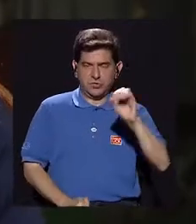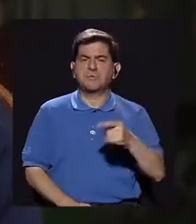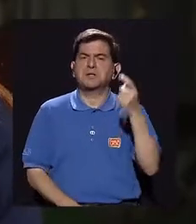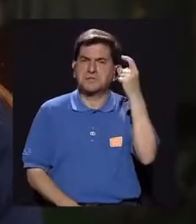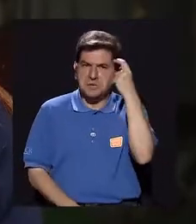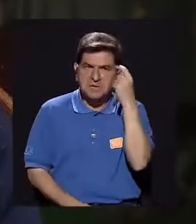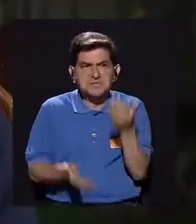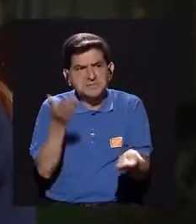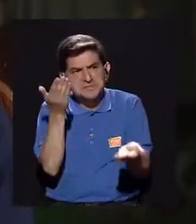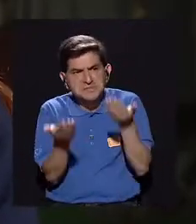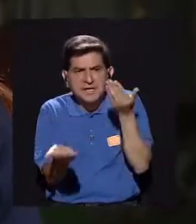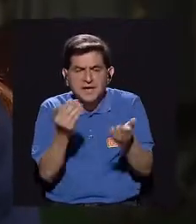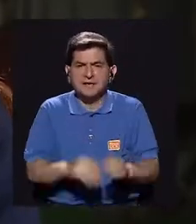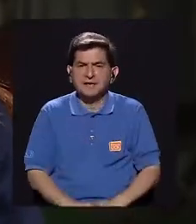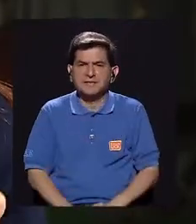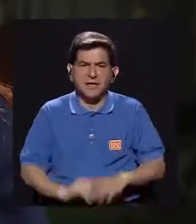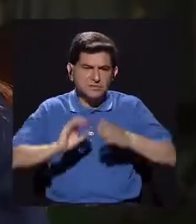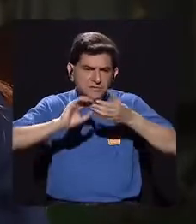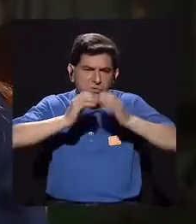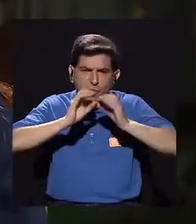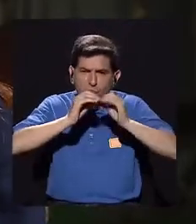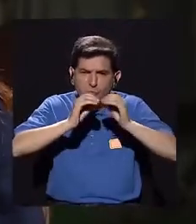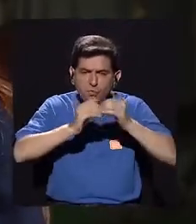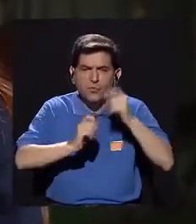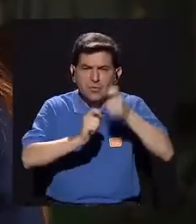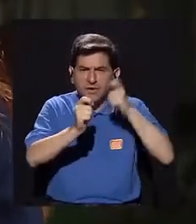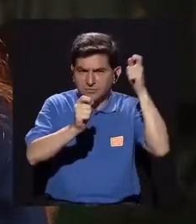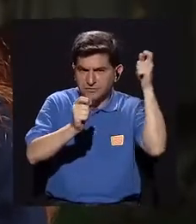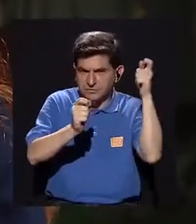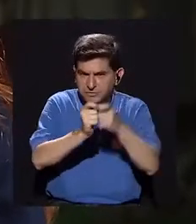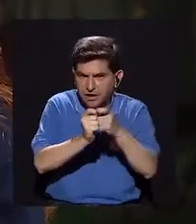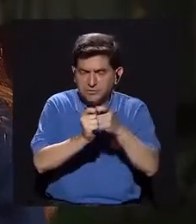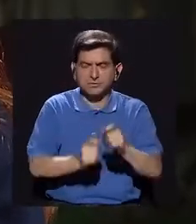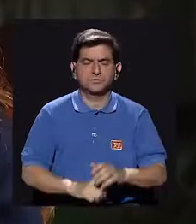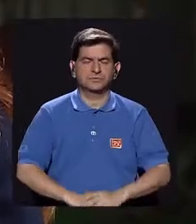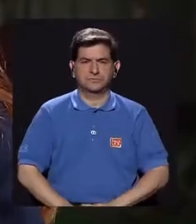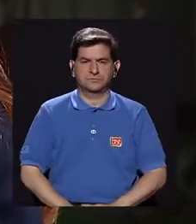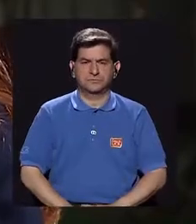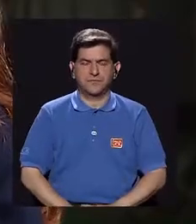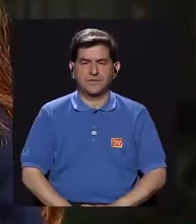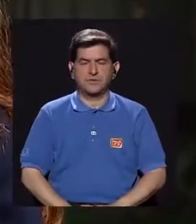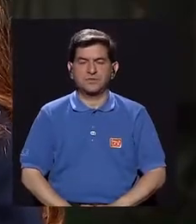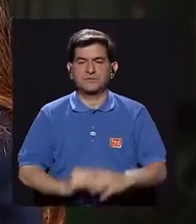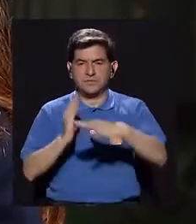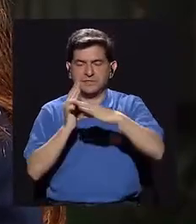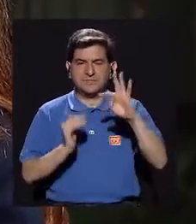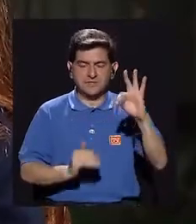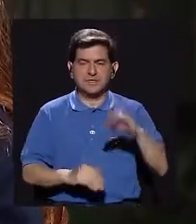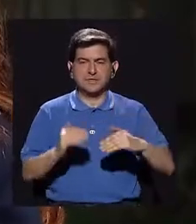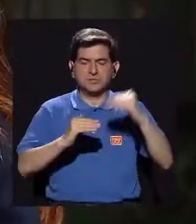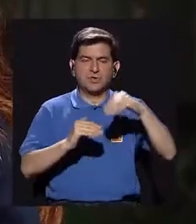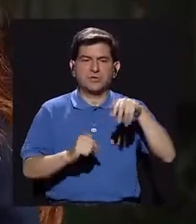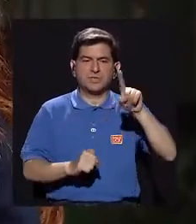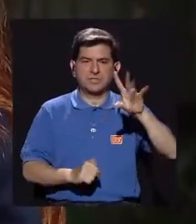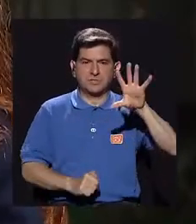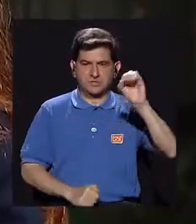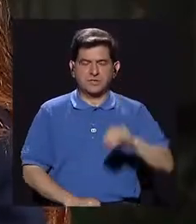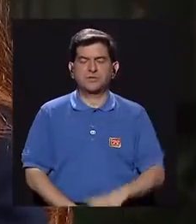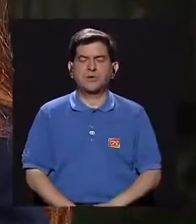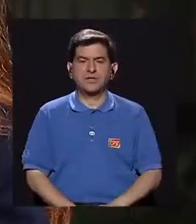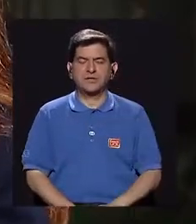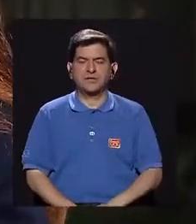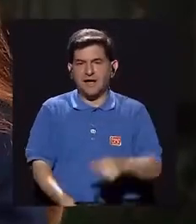digamos, para hablar de como de porcentajes o de términos reales. Entonces, triglicéridos arriba de